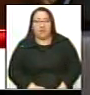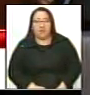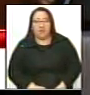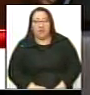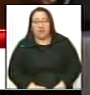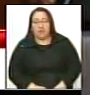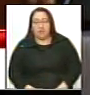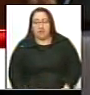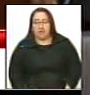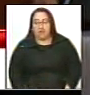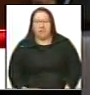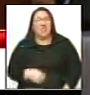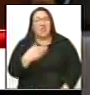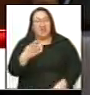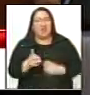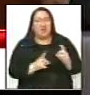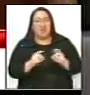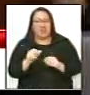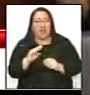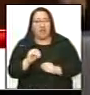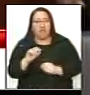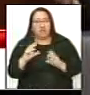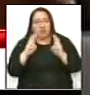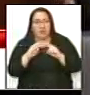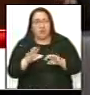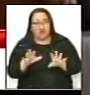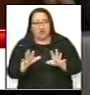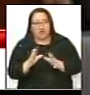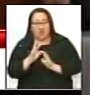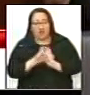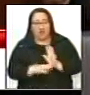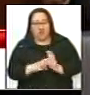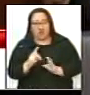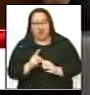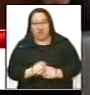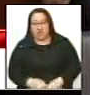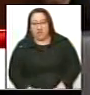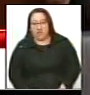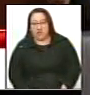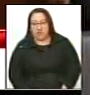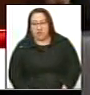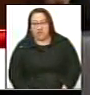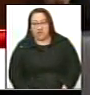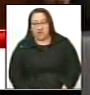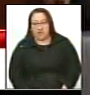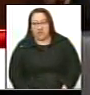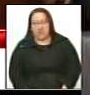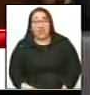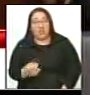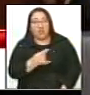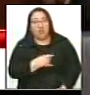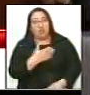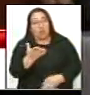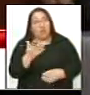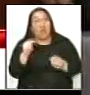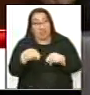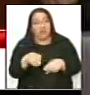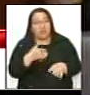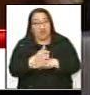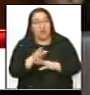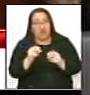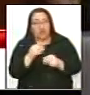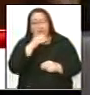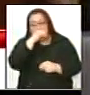Después debatamos la moción de investigación de los fondos de la que lavan las universidades. Eso le pido que ahí usted intervenga para